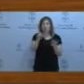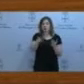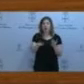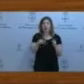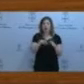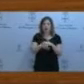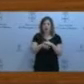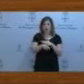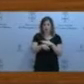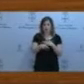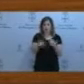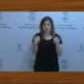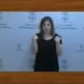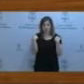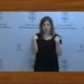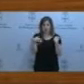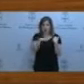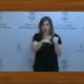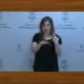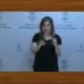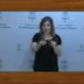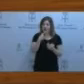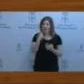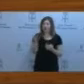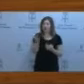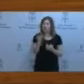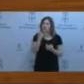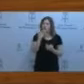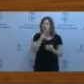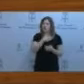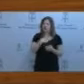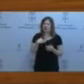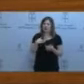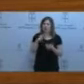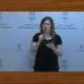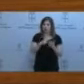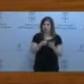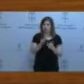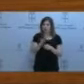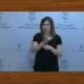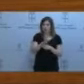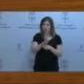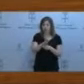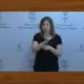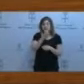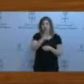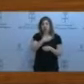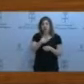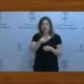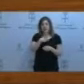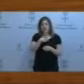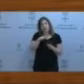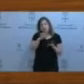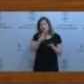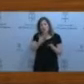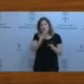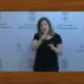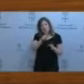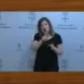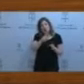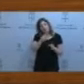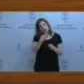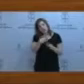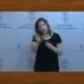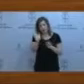y esto doy fe, que si querías el contrato que se le ofrecía lo tomaba y si no lo dejaba, que pediatras precisamente era lo que sobraba en ese